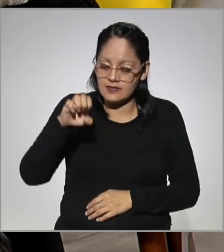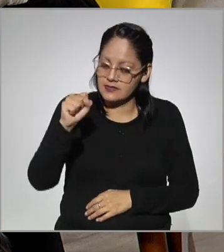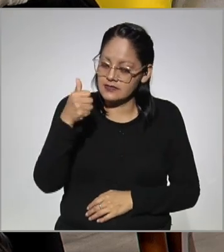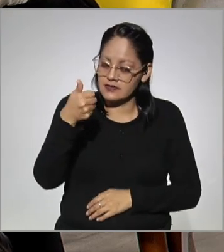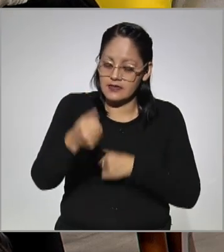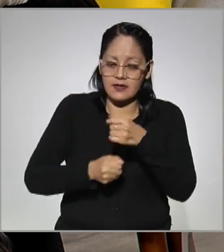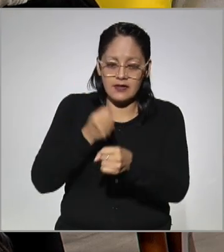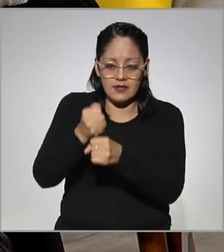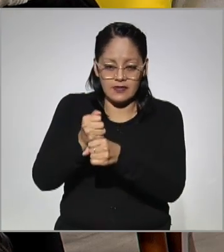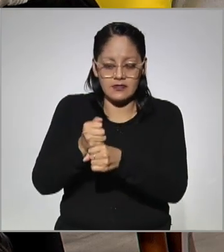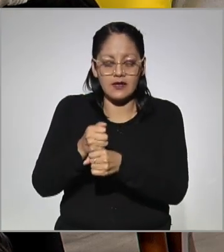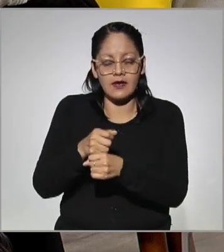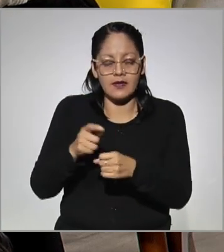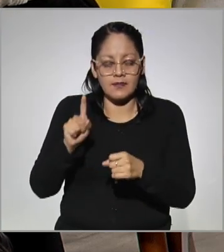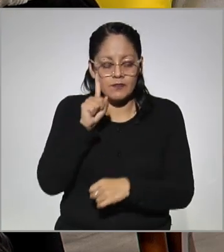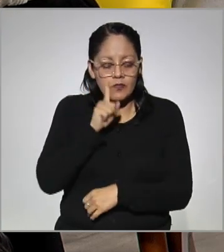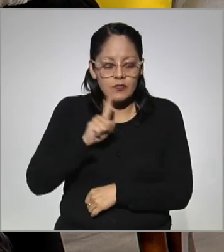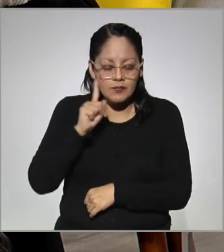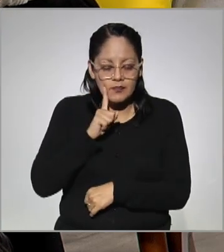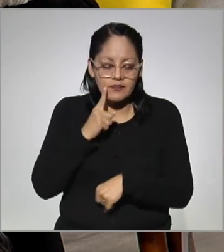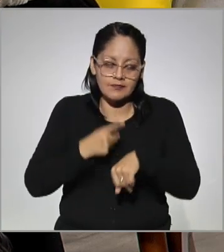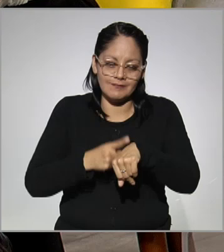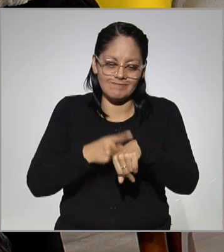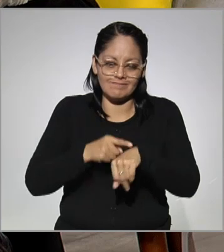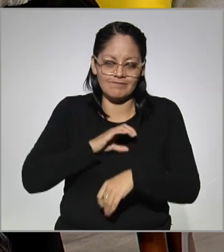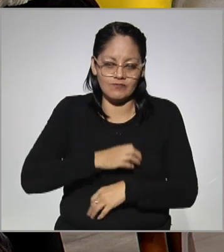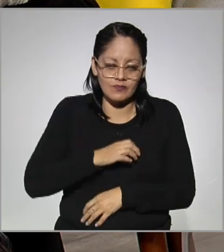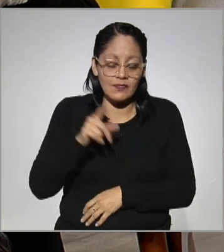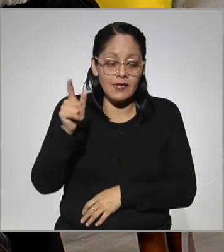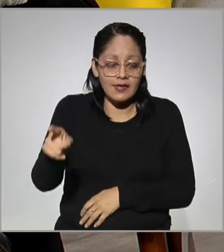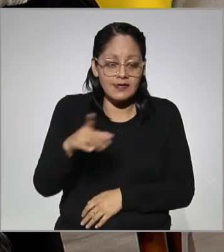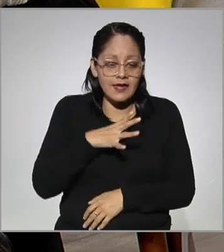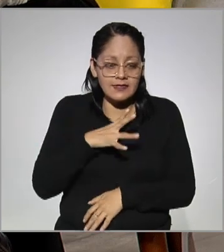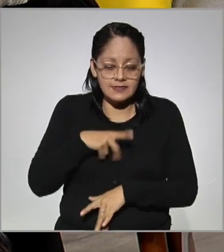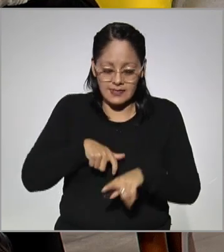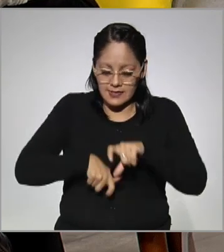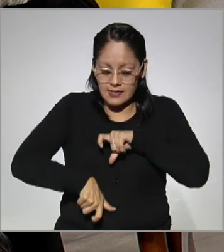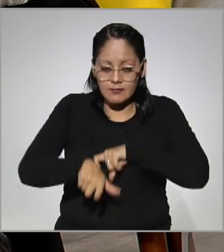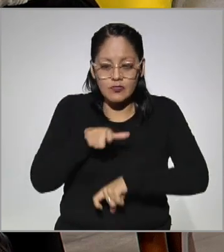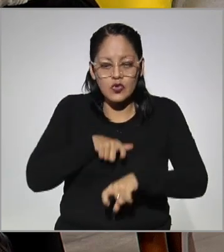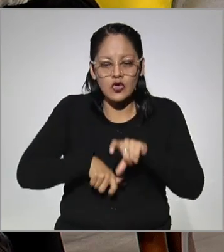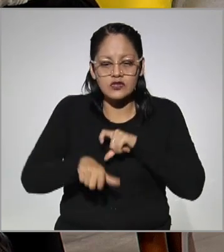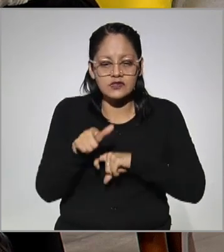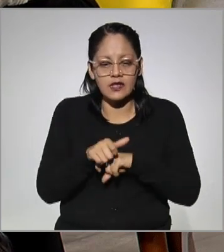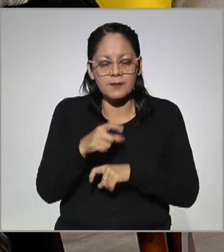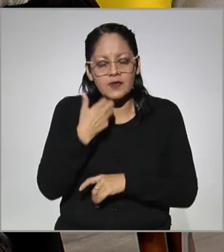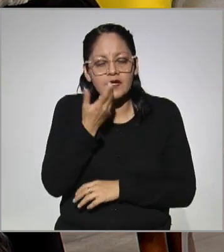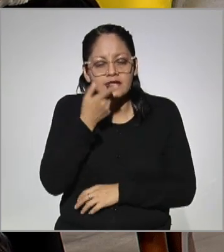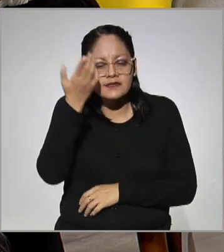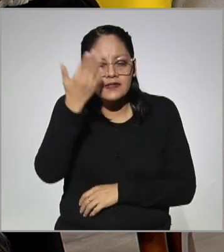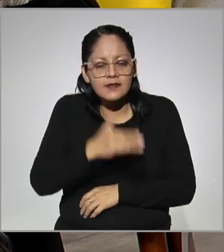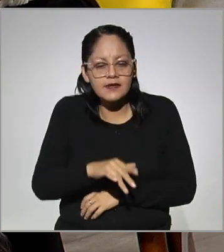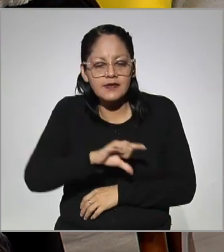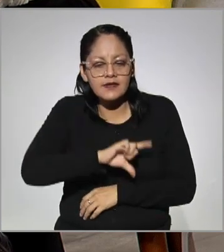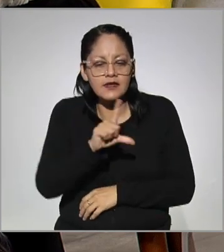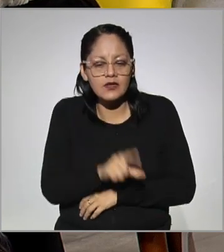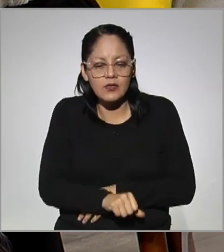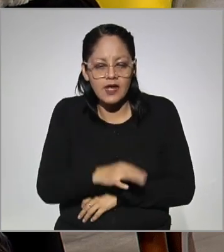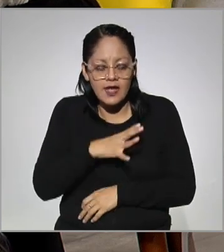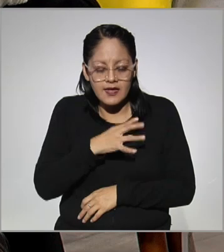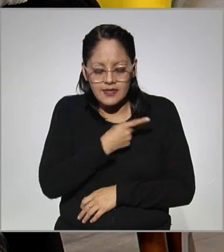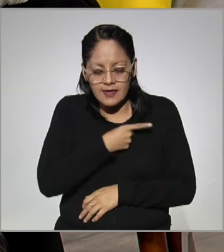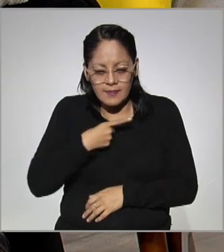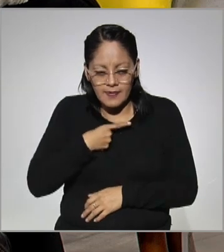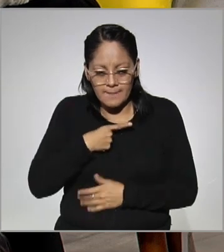paciente con cáncer, nos dice. Lleva realizándose quimios, pero quiere saber si después de ello tiene que hacerse mastografías,